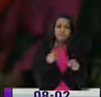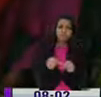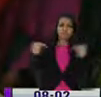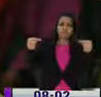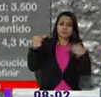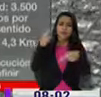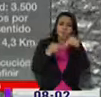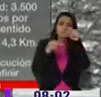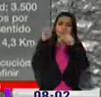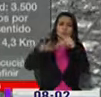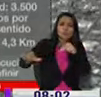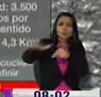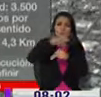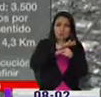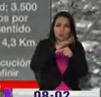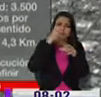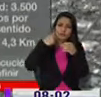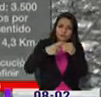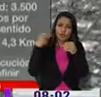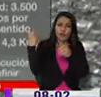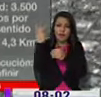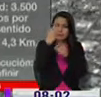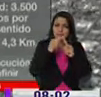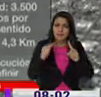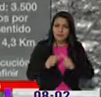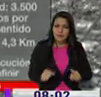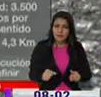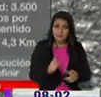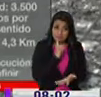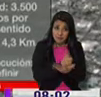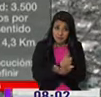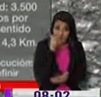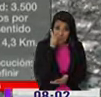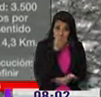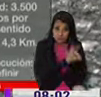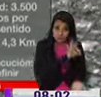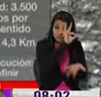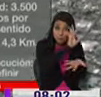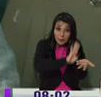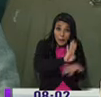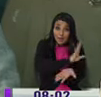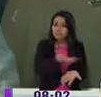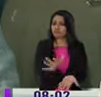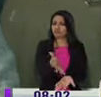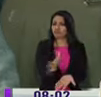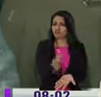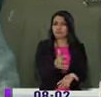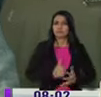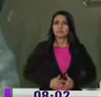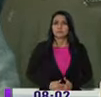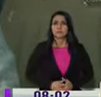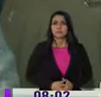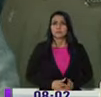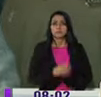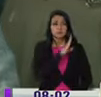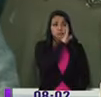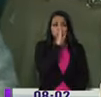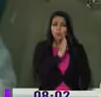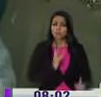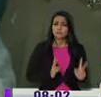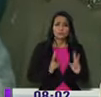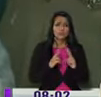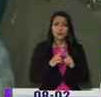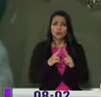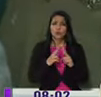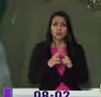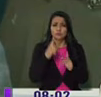la construcción de este sistema de transporte no son en realidad representantes de sus barrios. De que jamás en mi vida le he conocido al señor